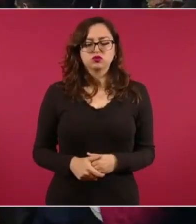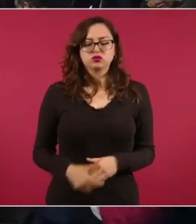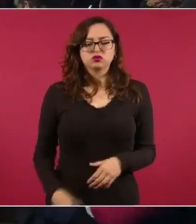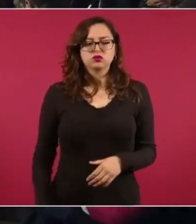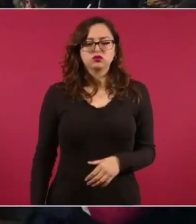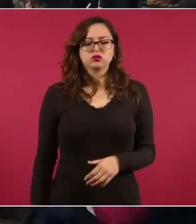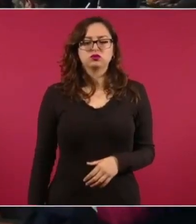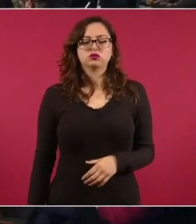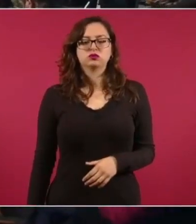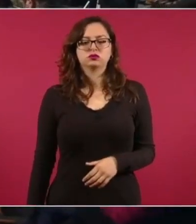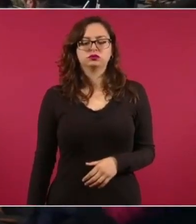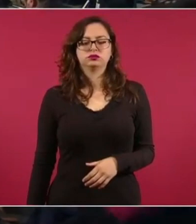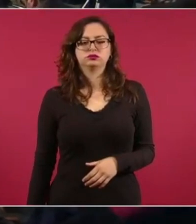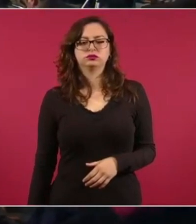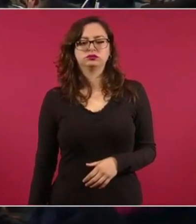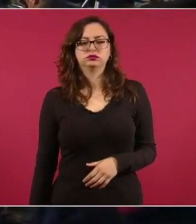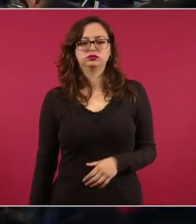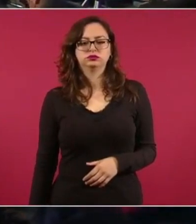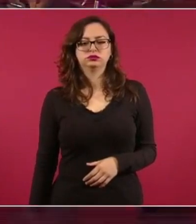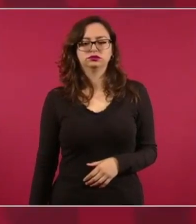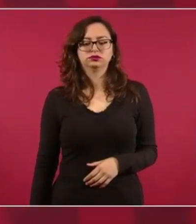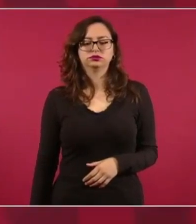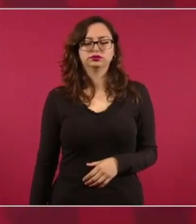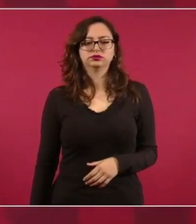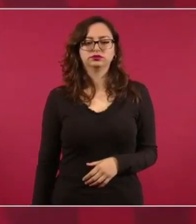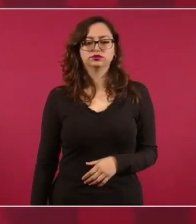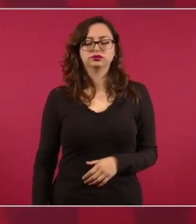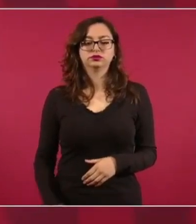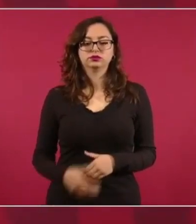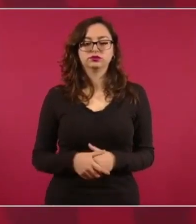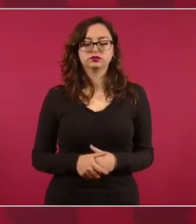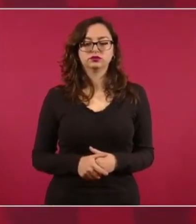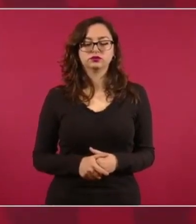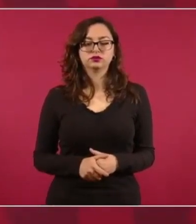Bueno, yo pienso que los tiempos han